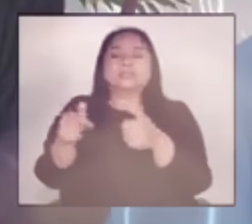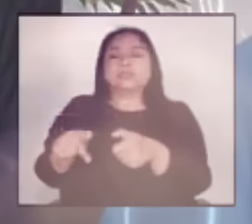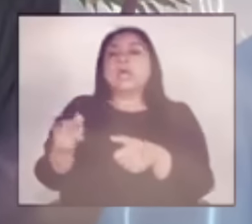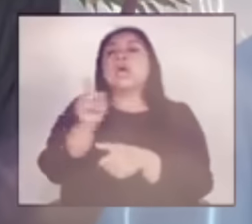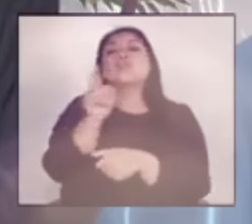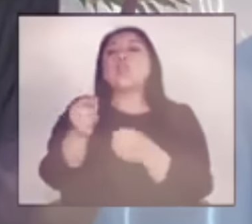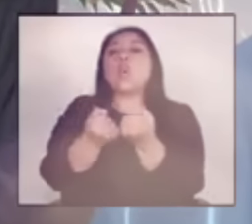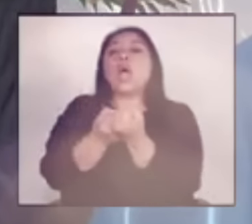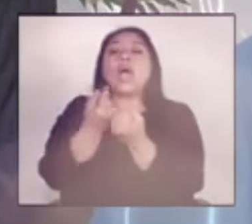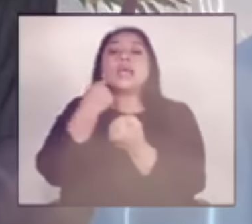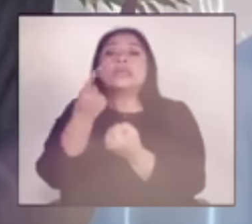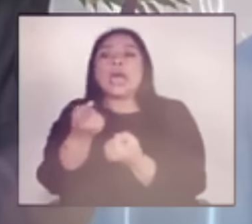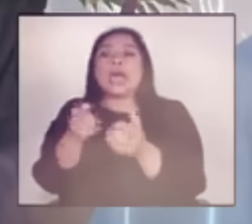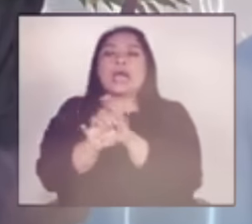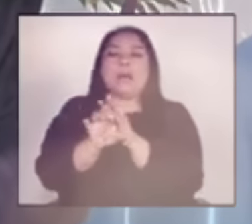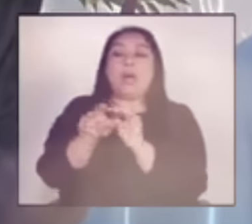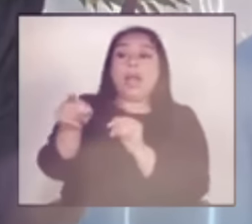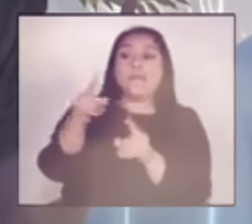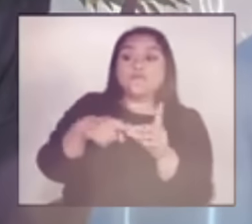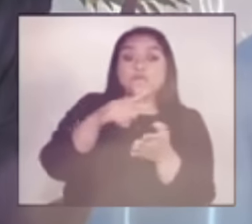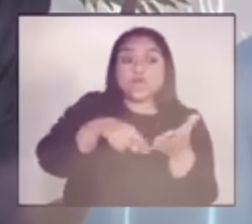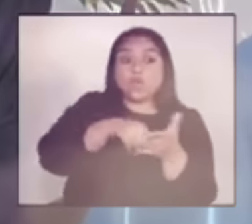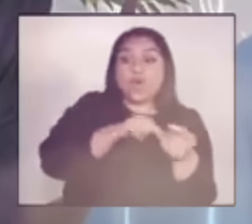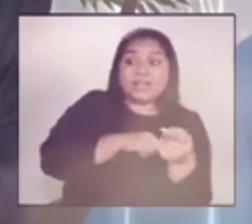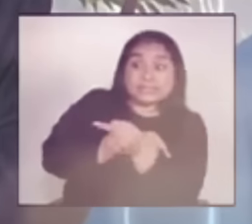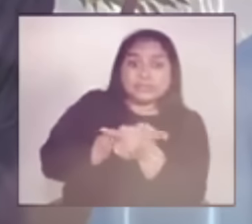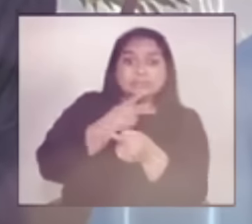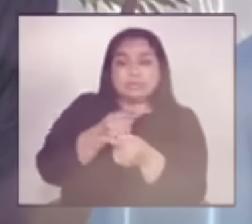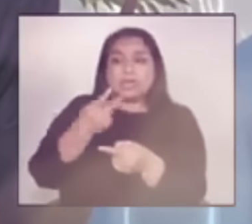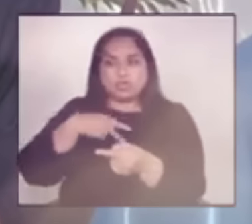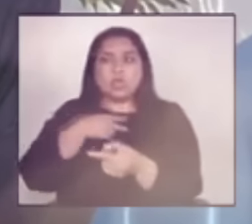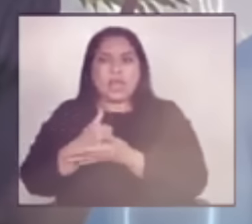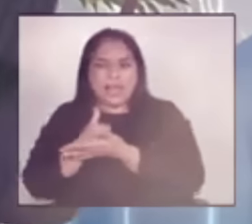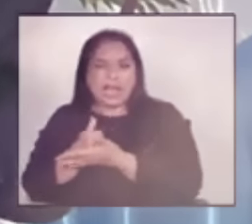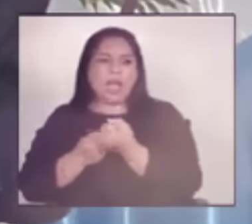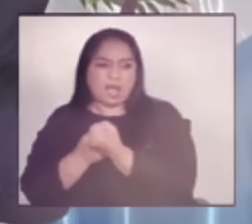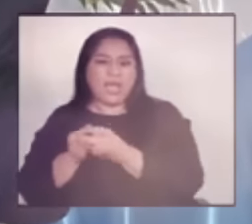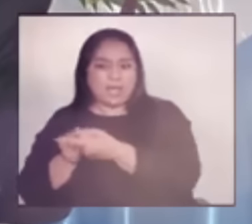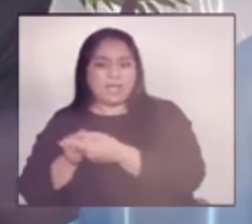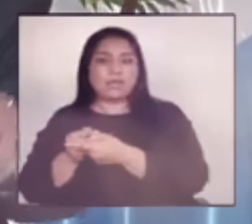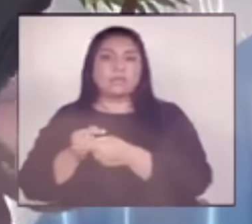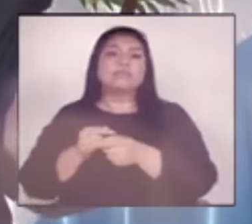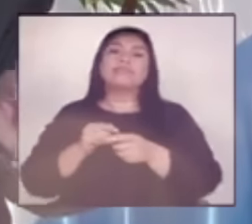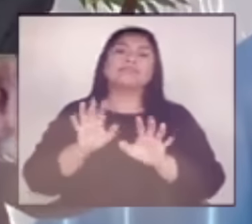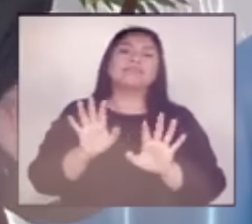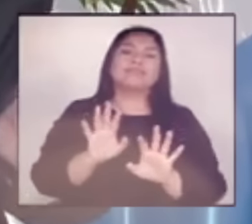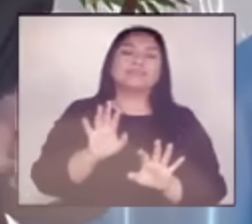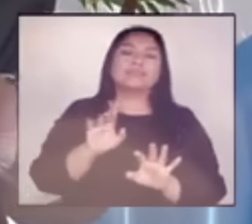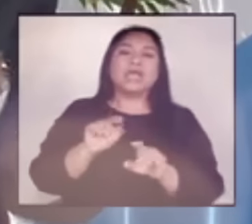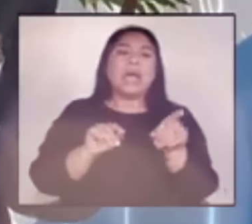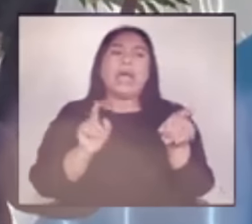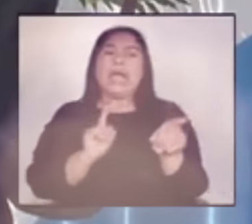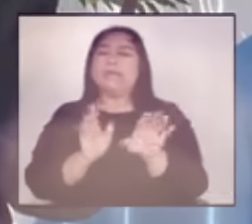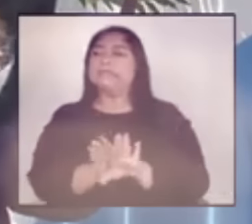una oferta de que si ustedes votan con fulano o sutano, nosotros vamos a apoyar a esos municipios y a los otros no,